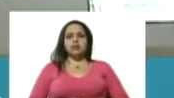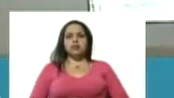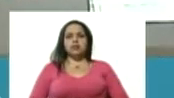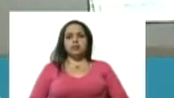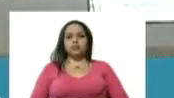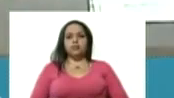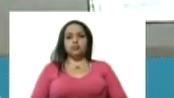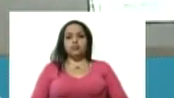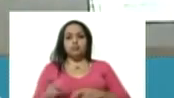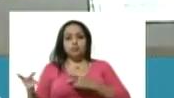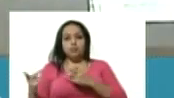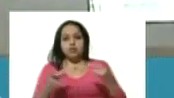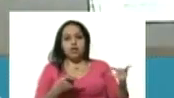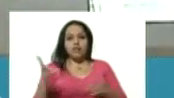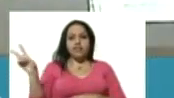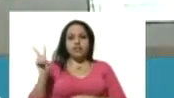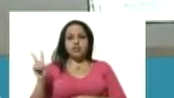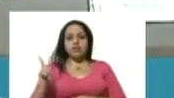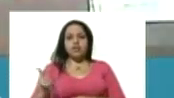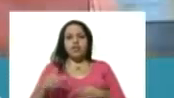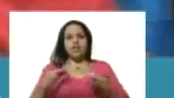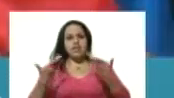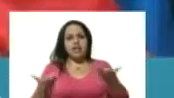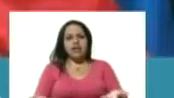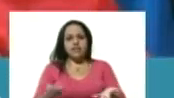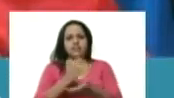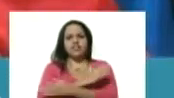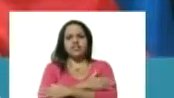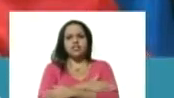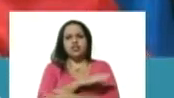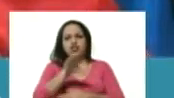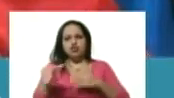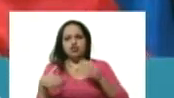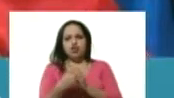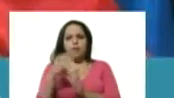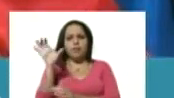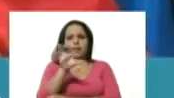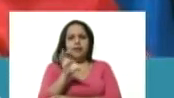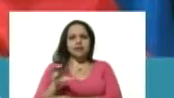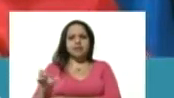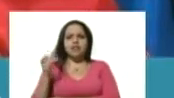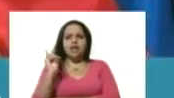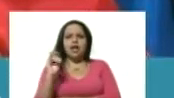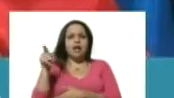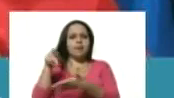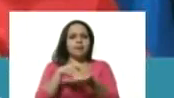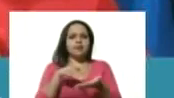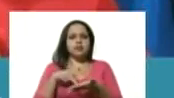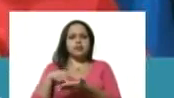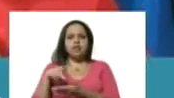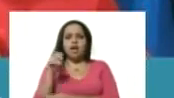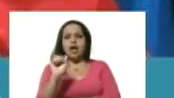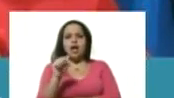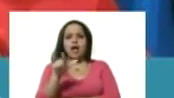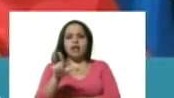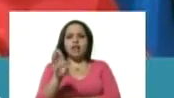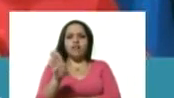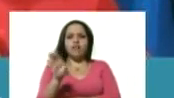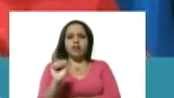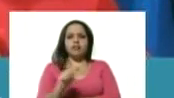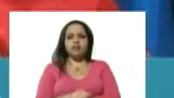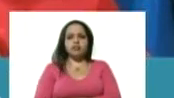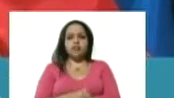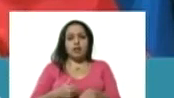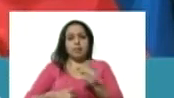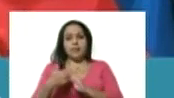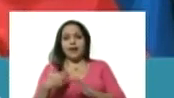Venezuela la felicitación a todos los países que formamos parte del ALBA, y más allá